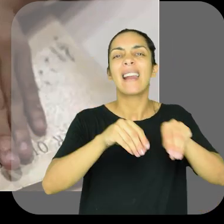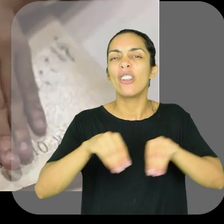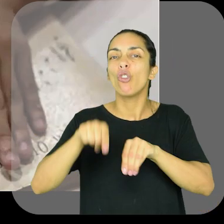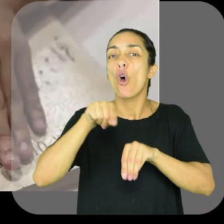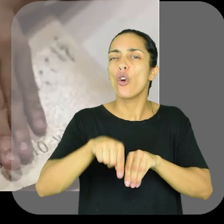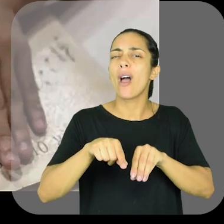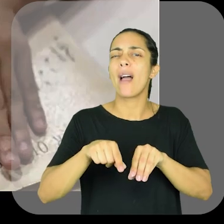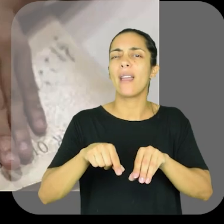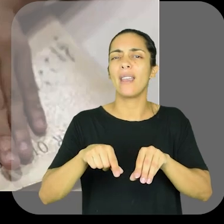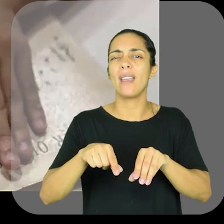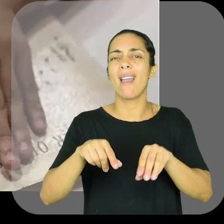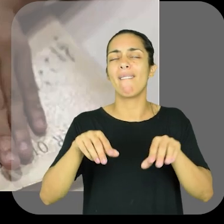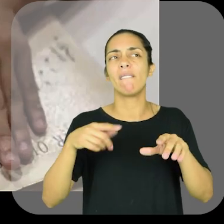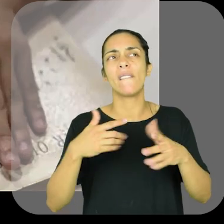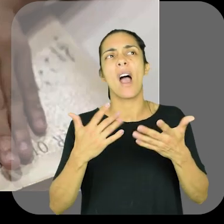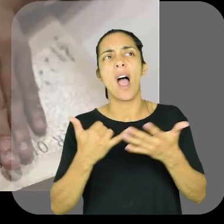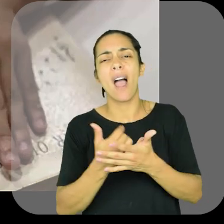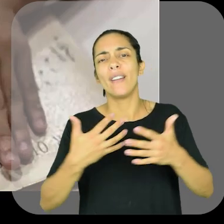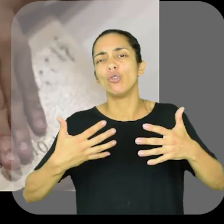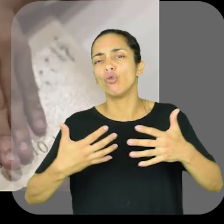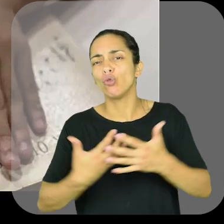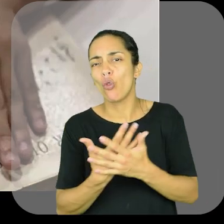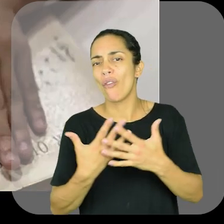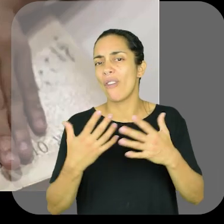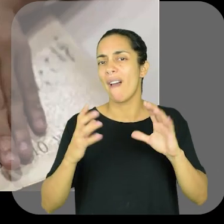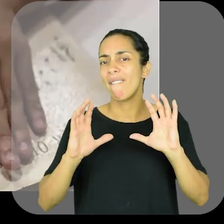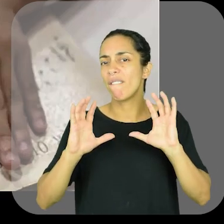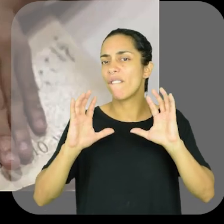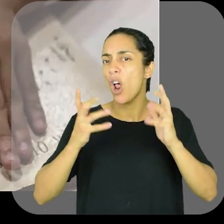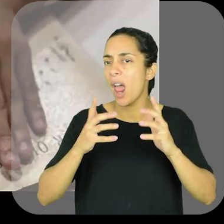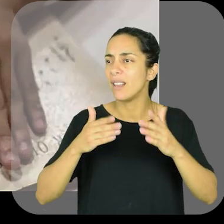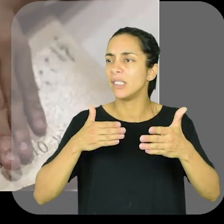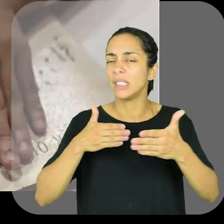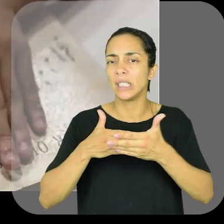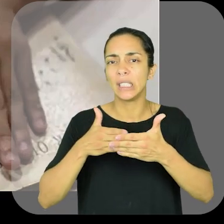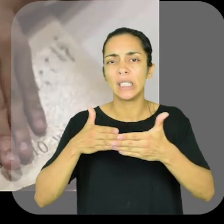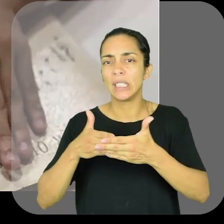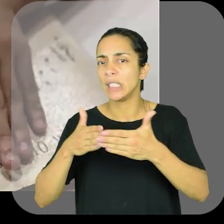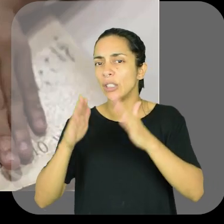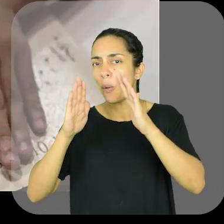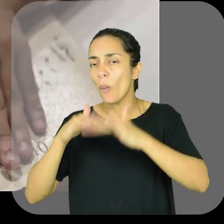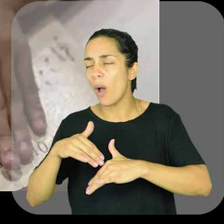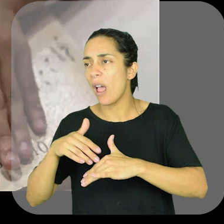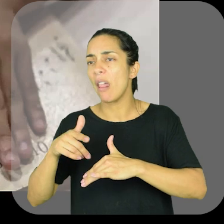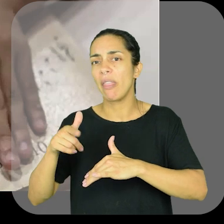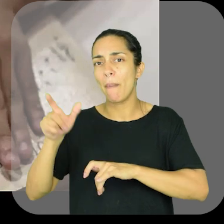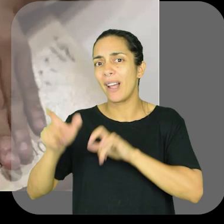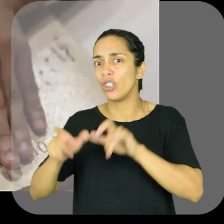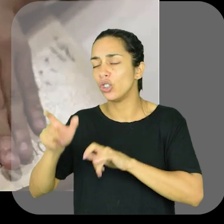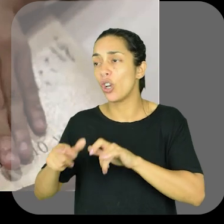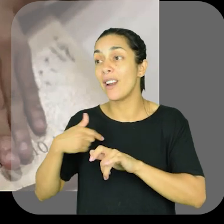históricamente vulnerado, con muchas restricciones de acceso y de participación. Entonces, el poder llegar y